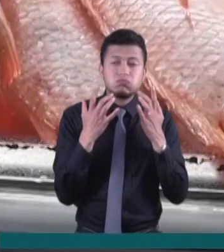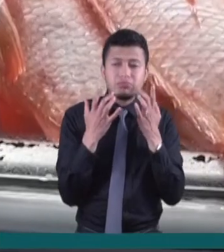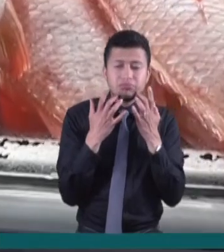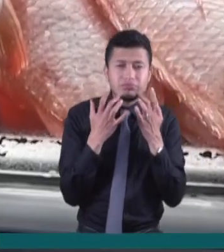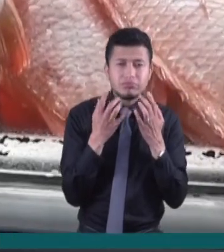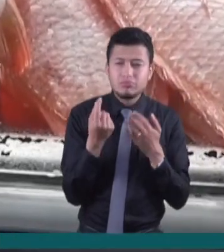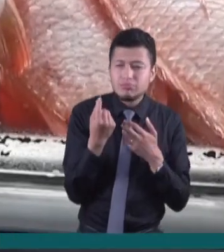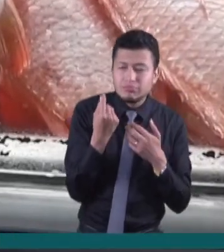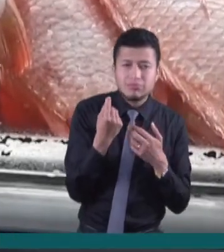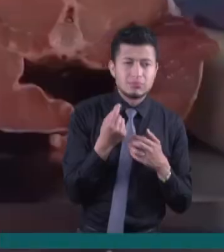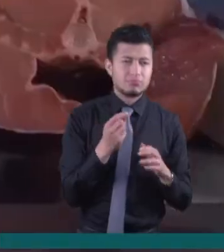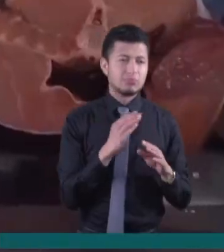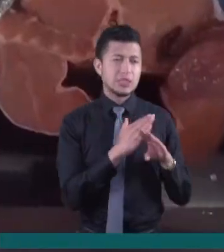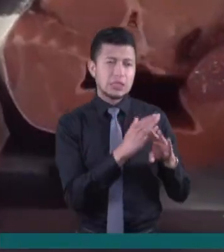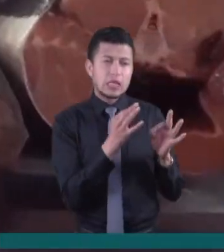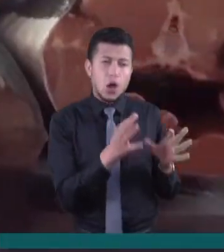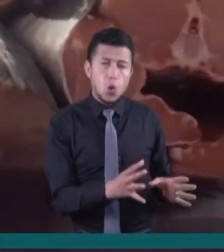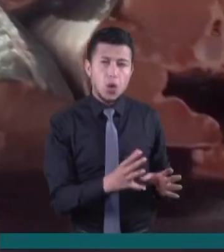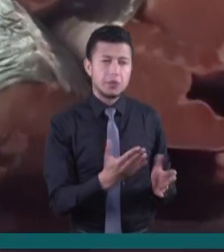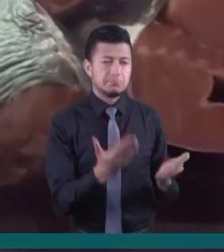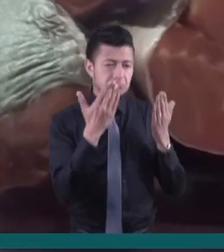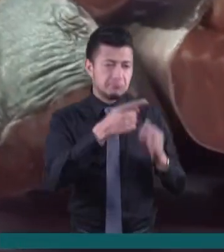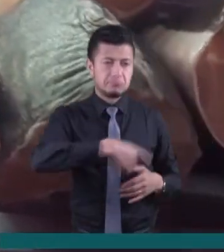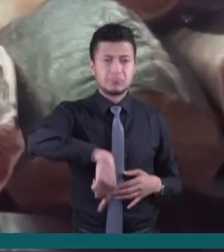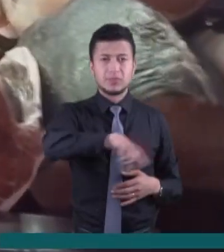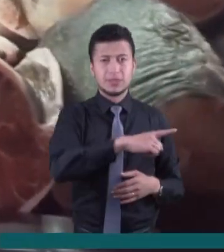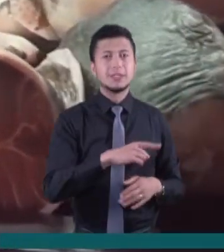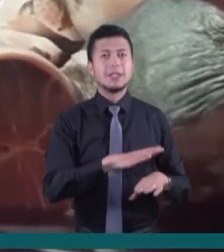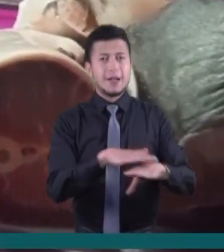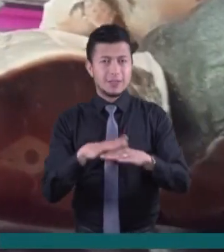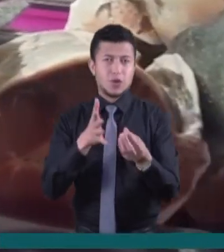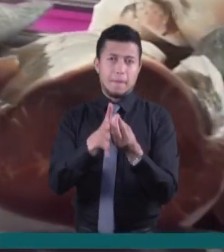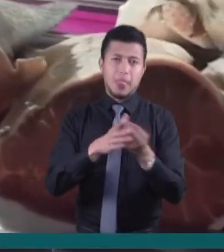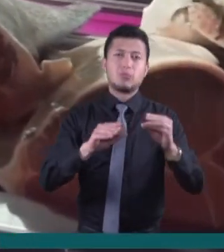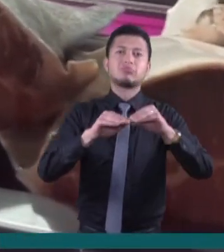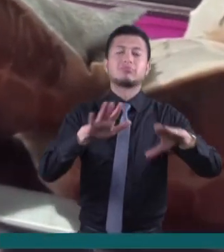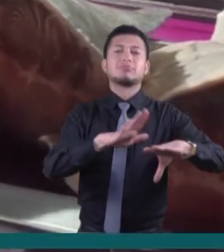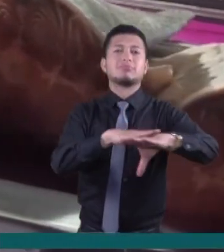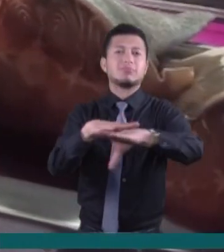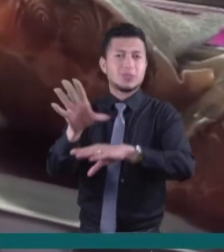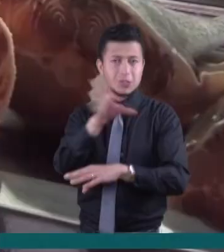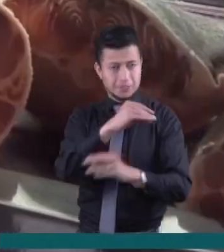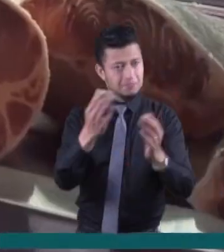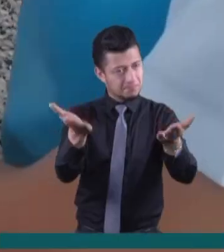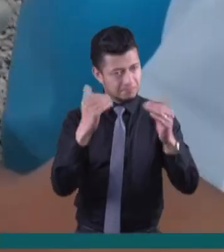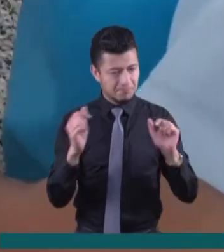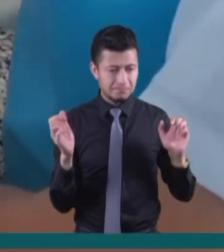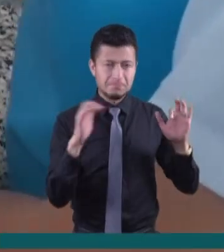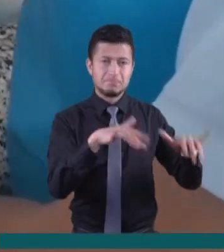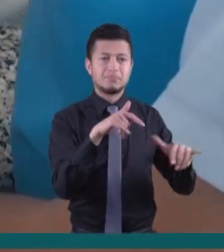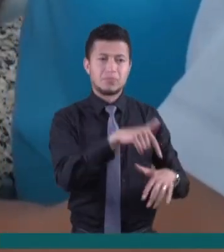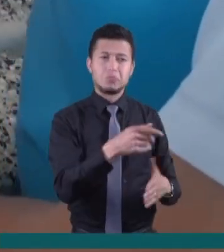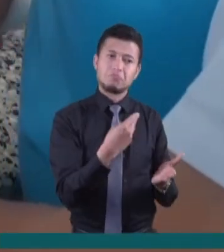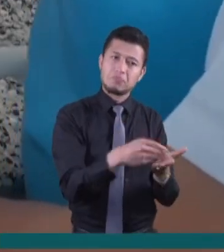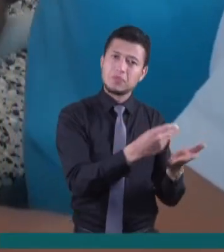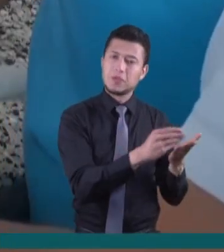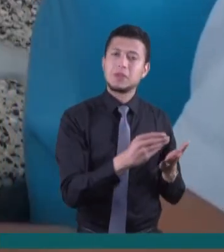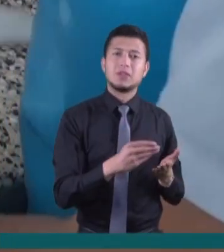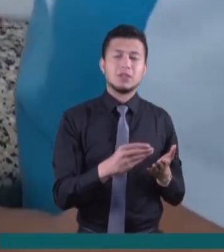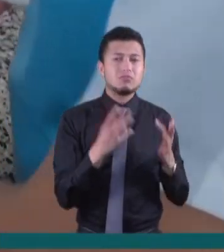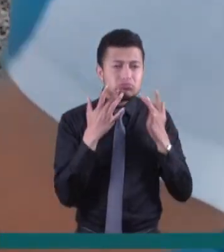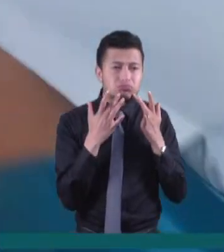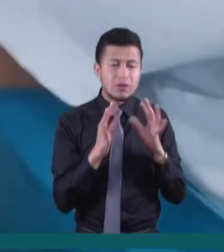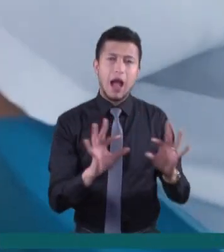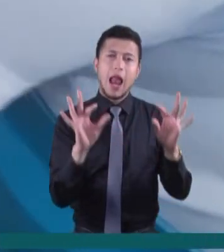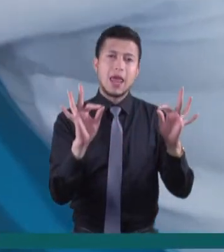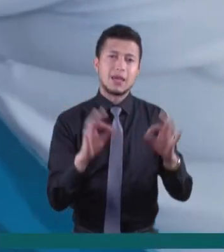cosas un poquito más frescas, buena seguridad. Por eso lo estamos invitando por este medio de comunicación, para que nos acompañen acá a